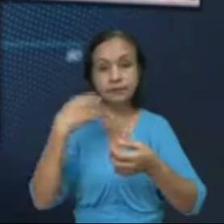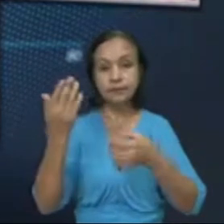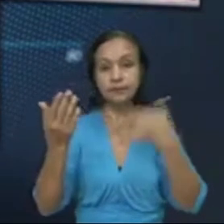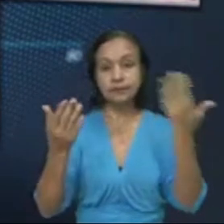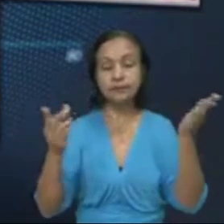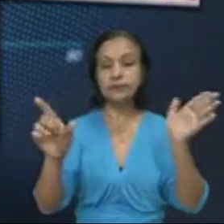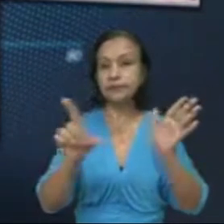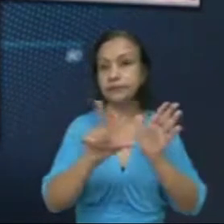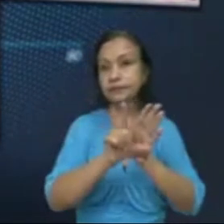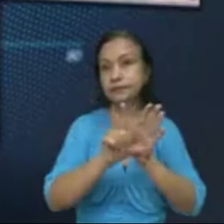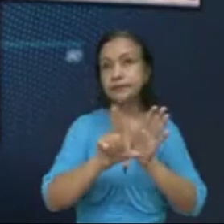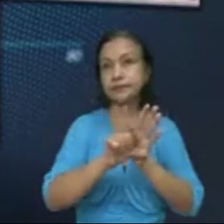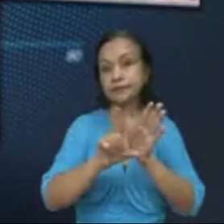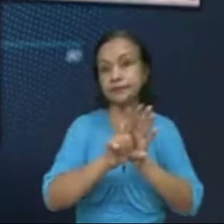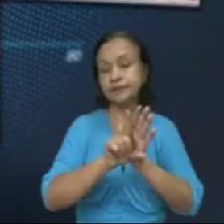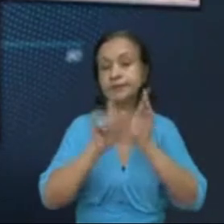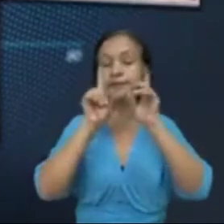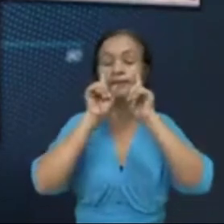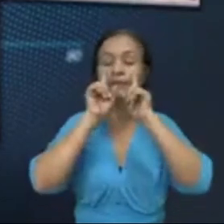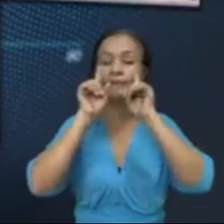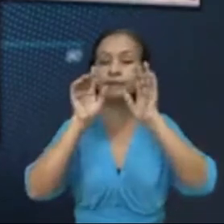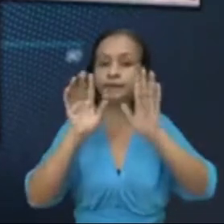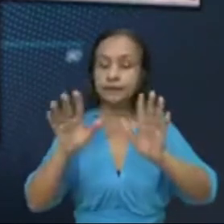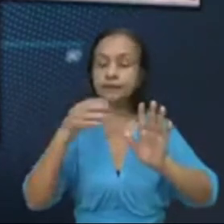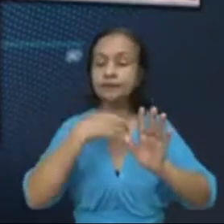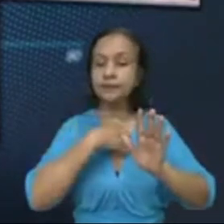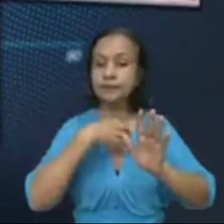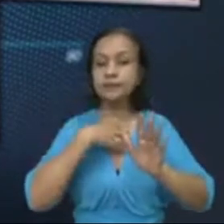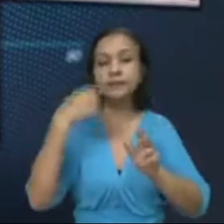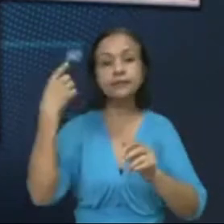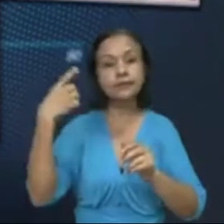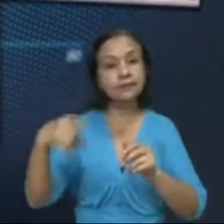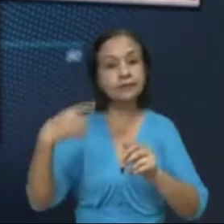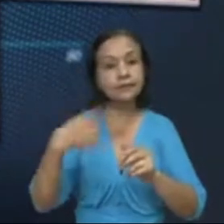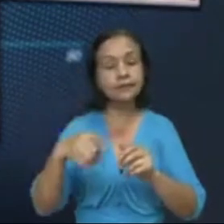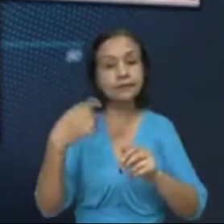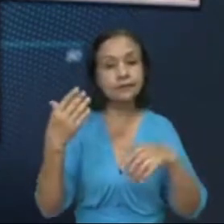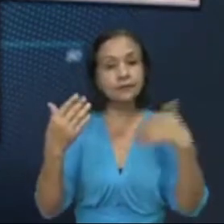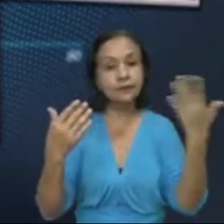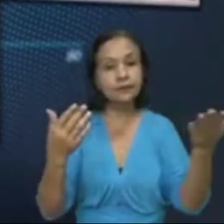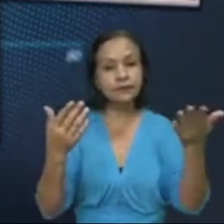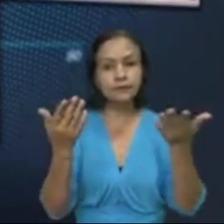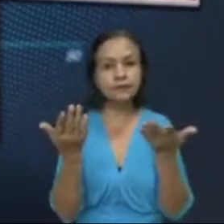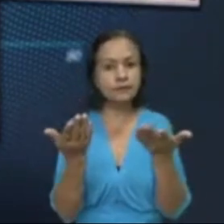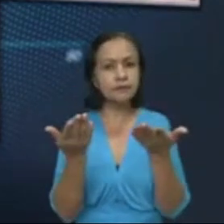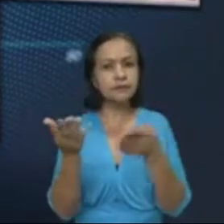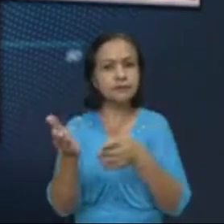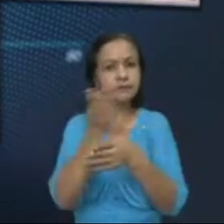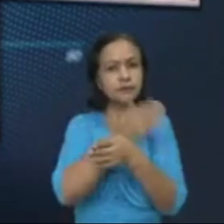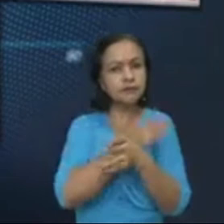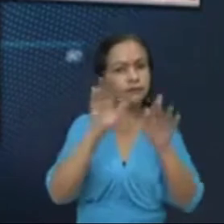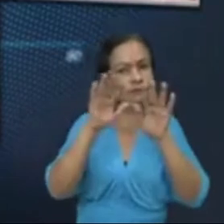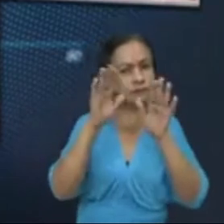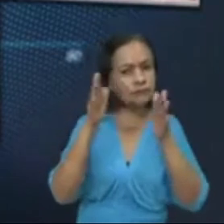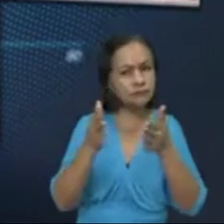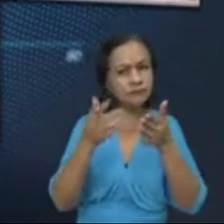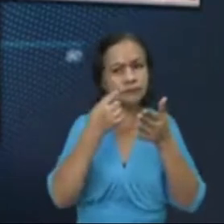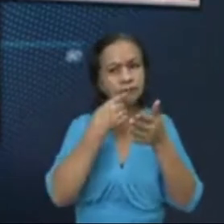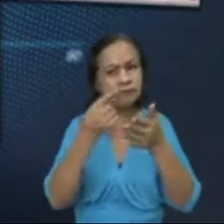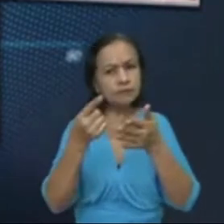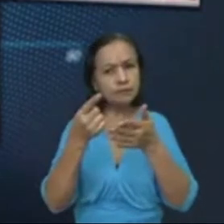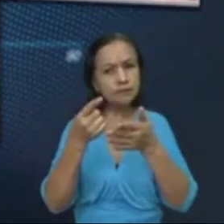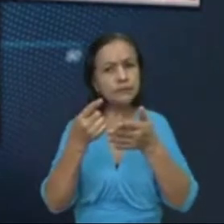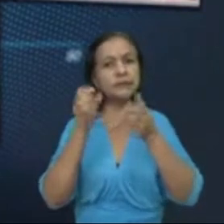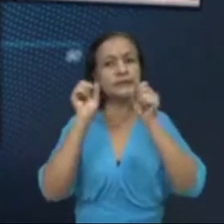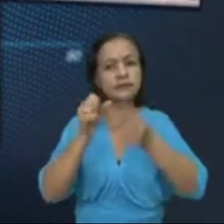las leyes que protegen nuestros derechos, cuáles son esos signos y señales de alerta que nos pueden indicar y